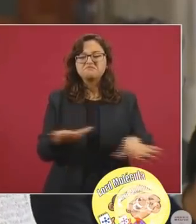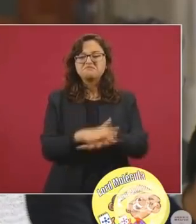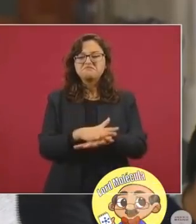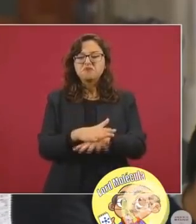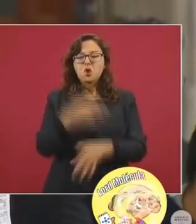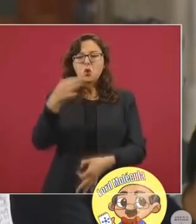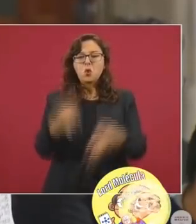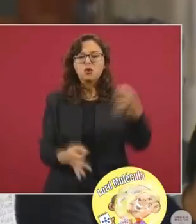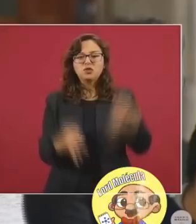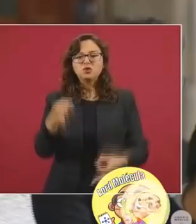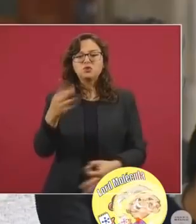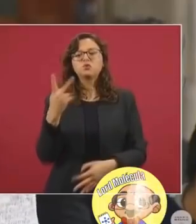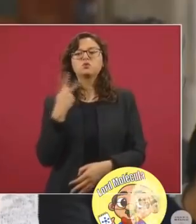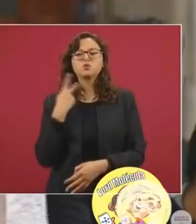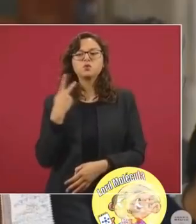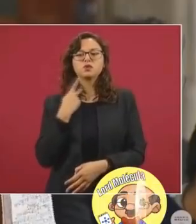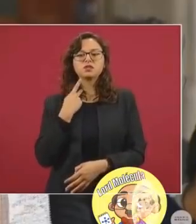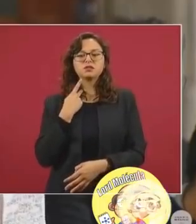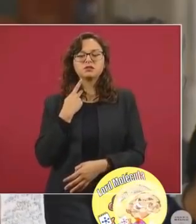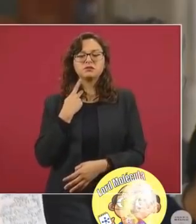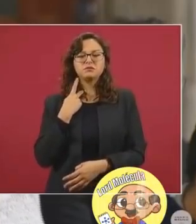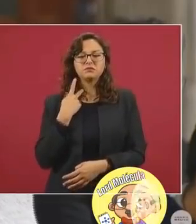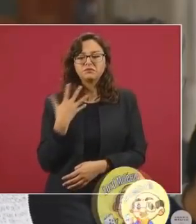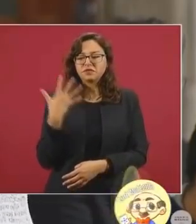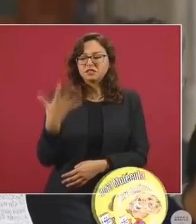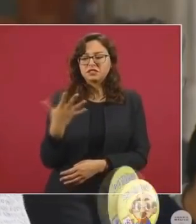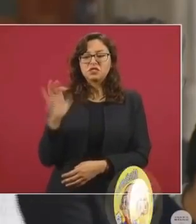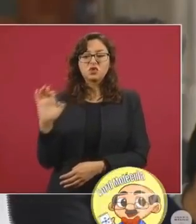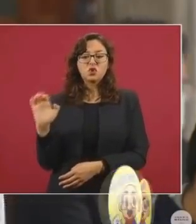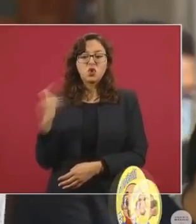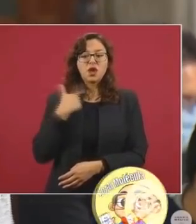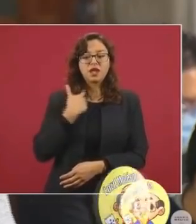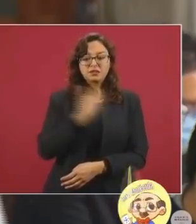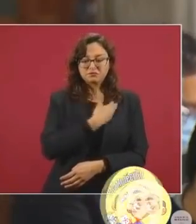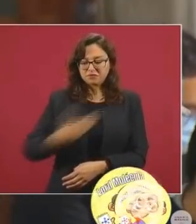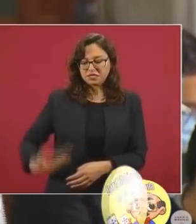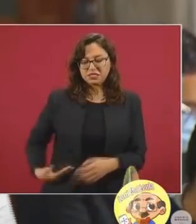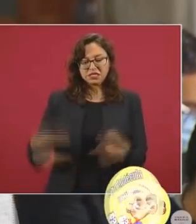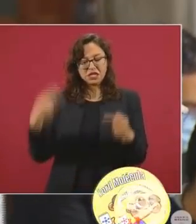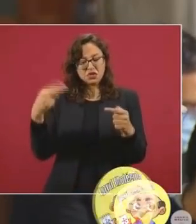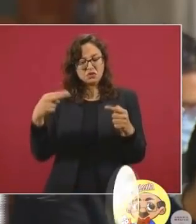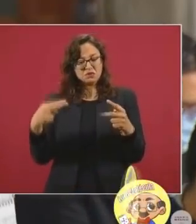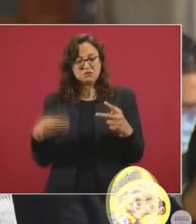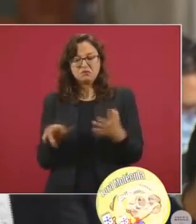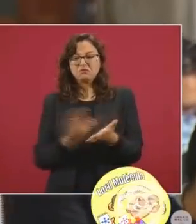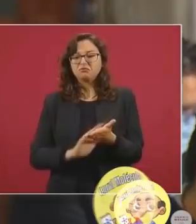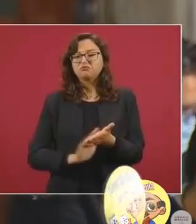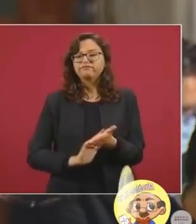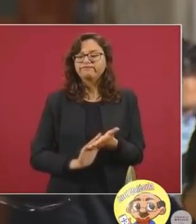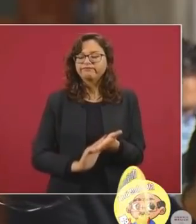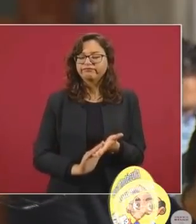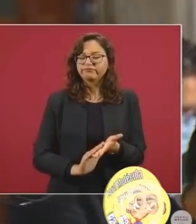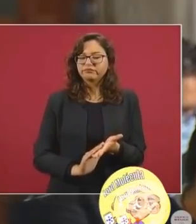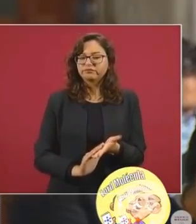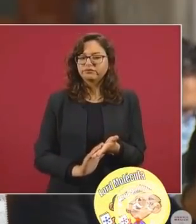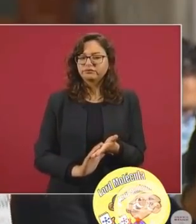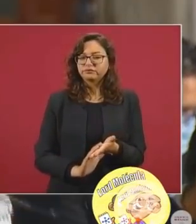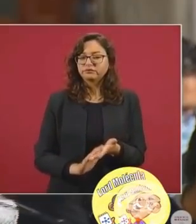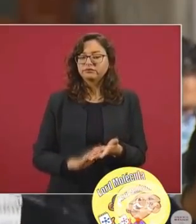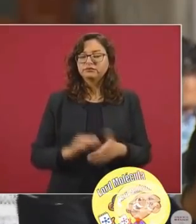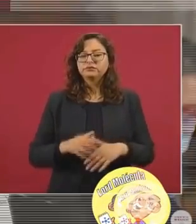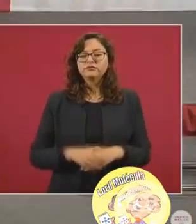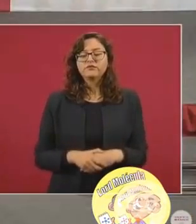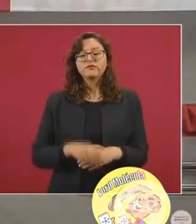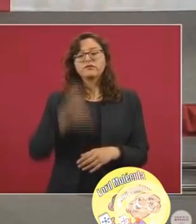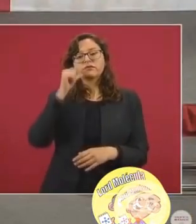le merece esta consulta? ¿Llegará a buen puerto? ¿Se hace justicia? ¿Se le da